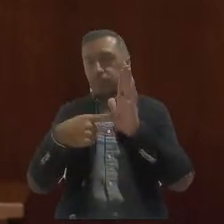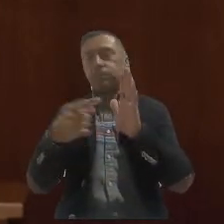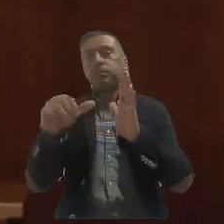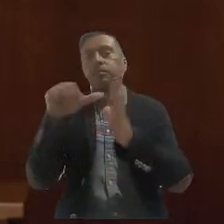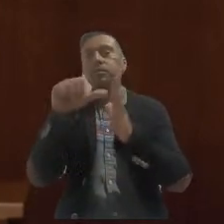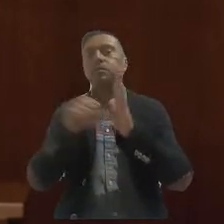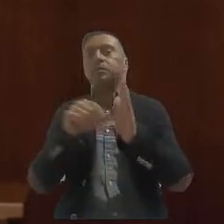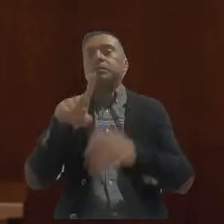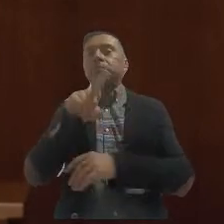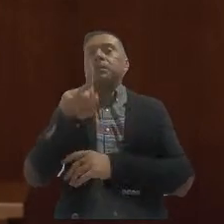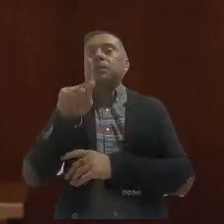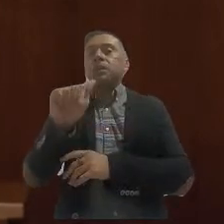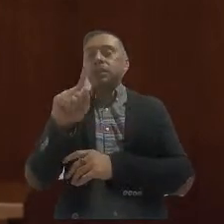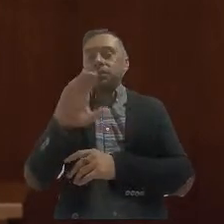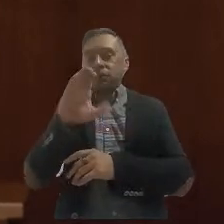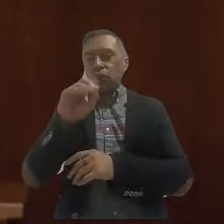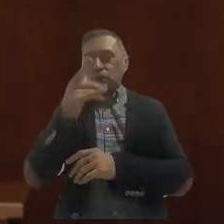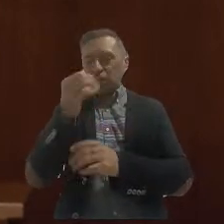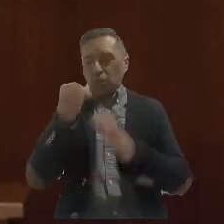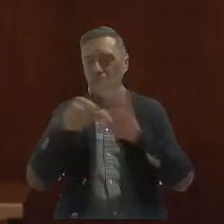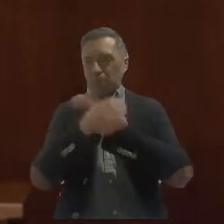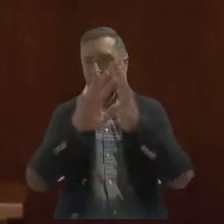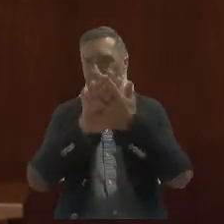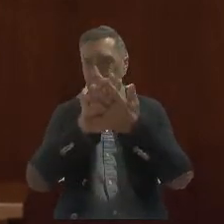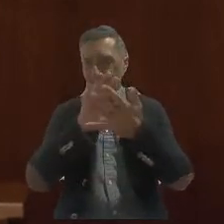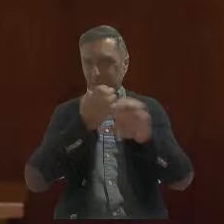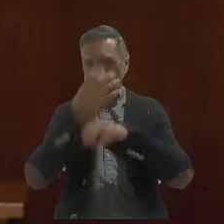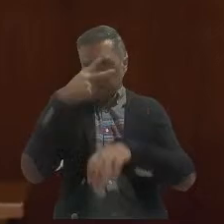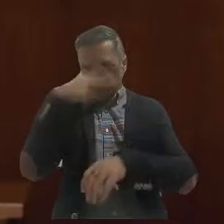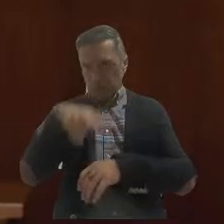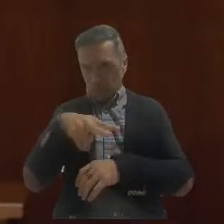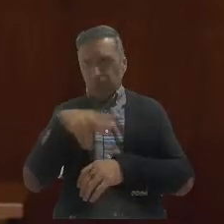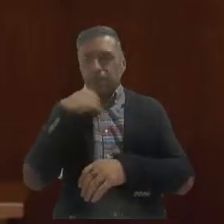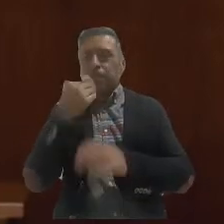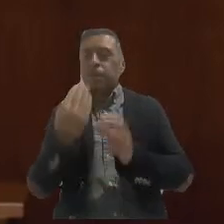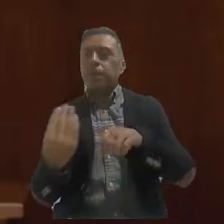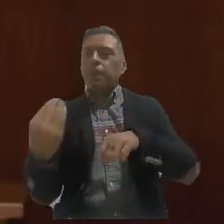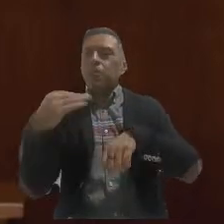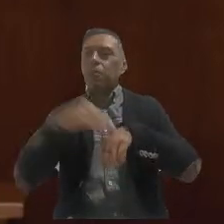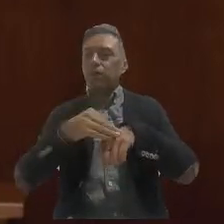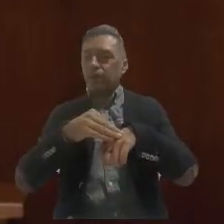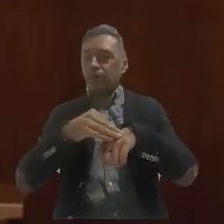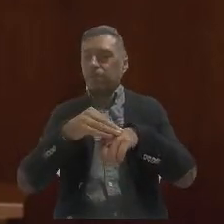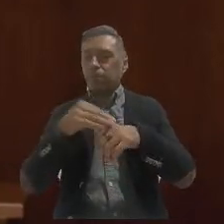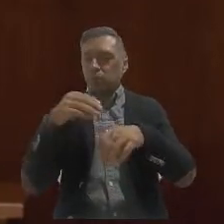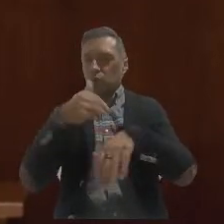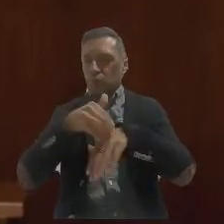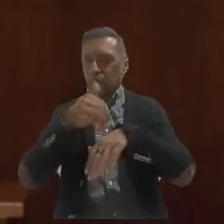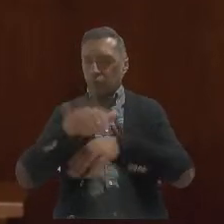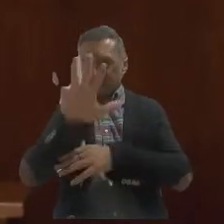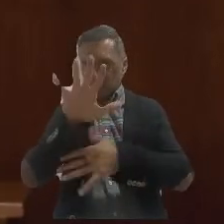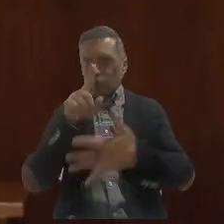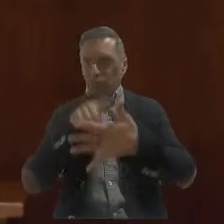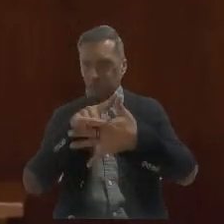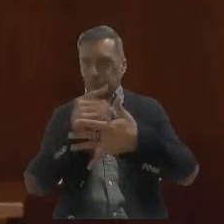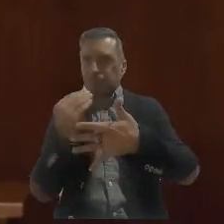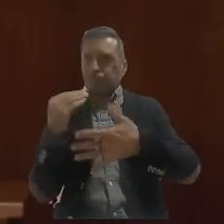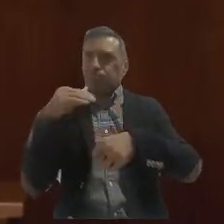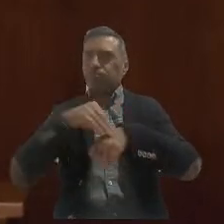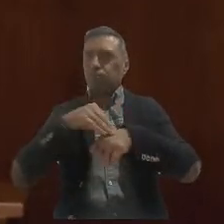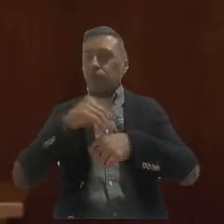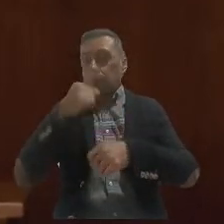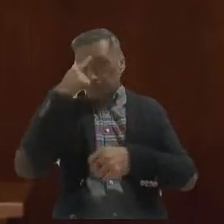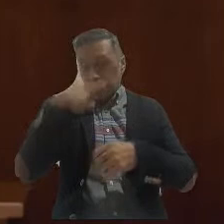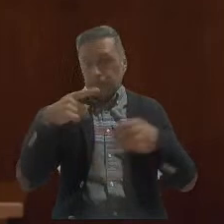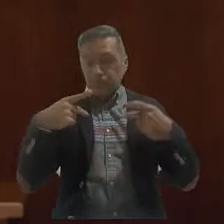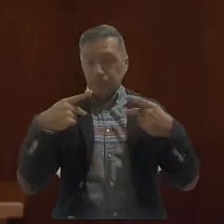del Código Penal del Estado de México una fracción quinta, la cual establezca la sanción para aquella o aquellas autoridades que, estando en ejercicio